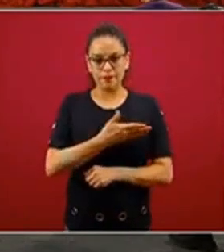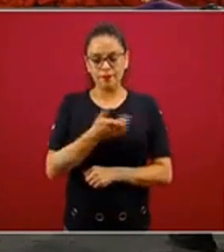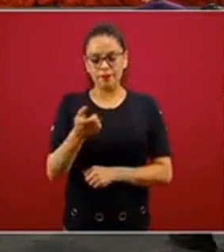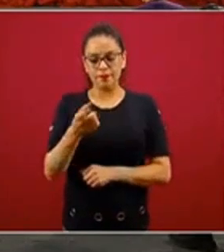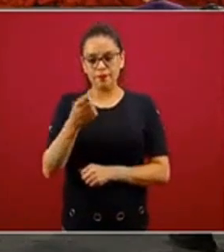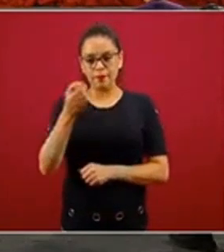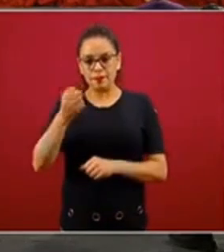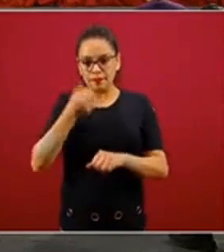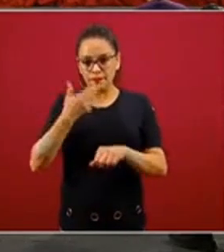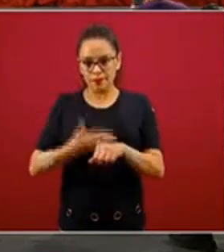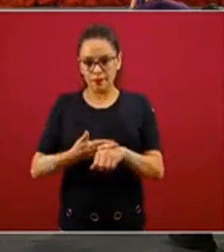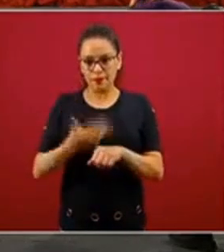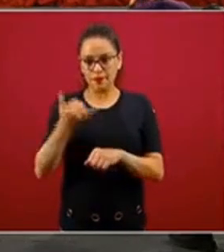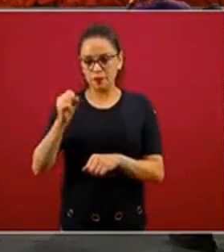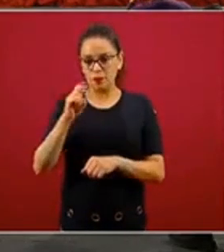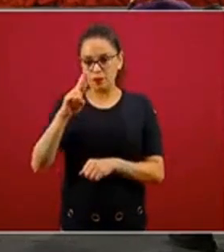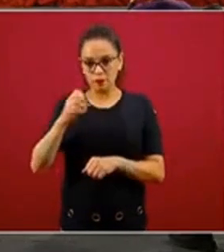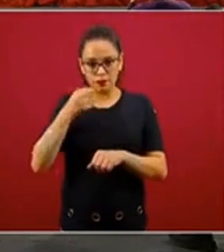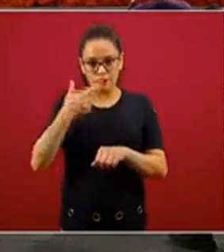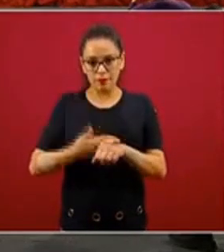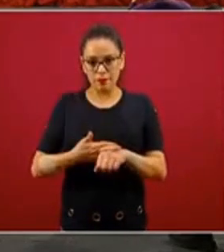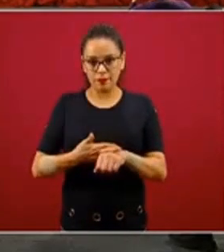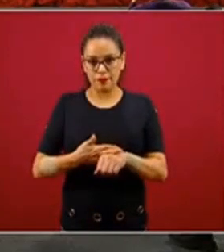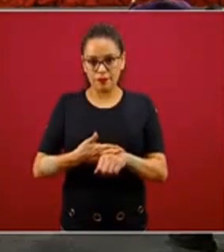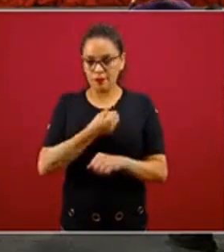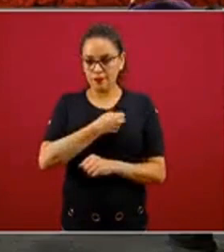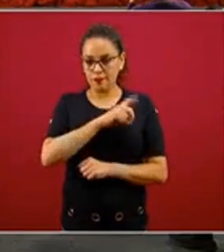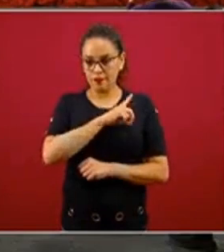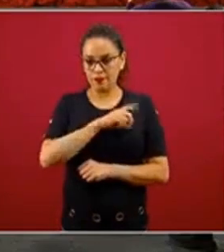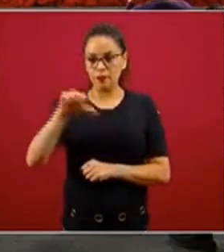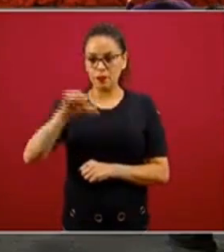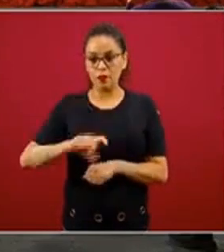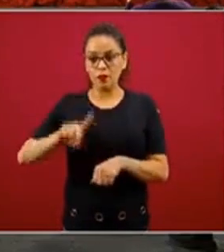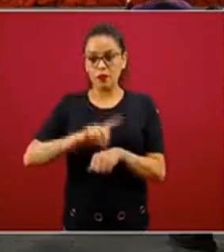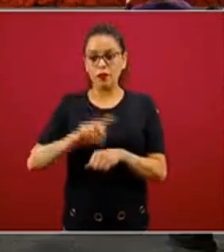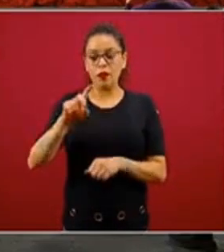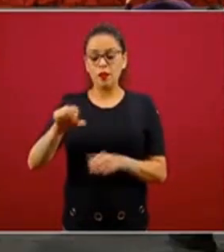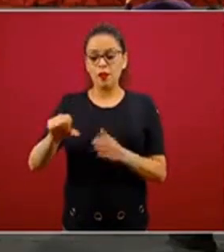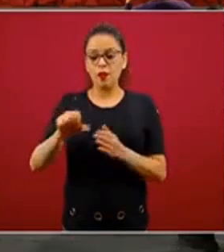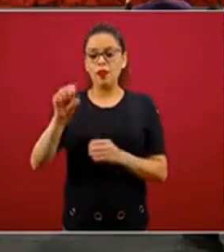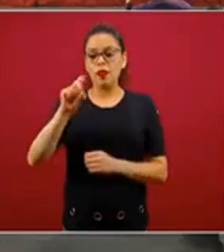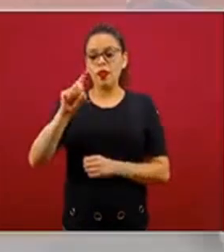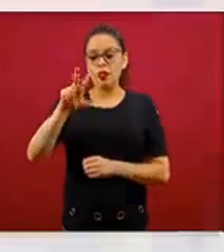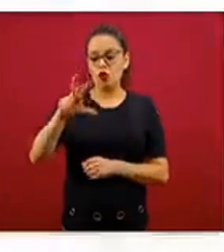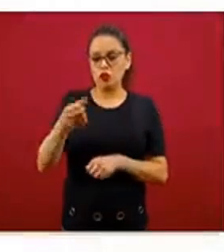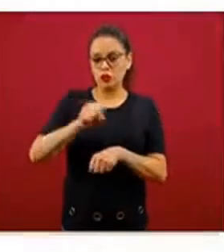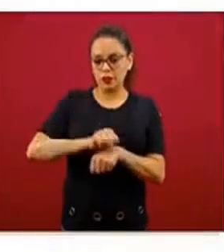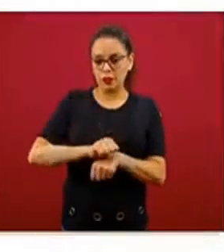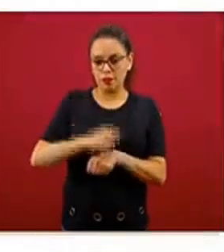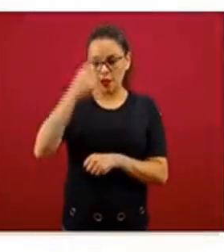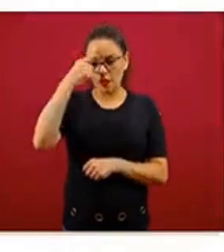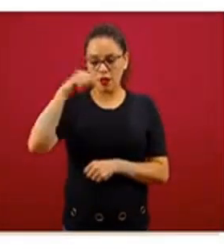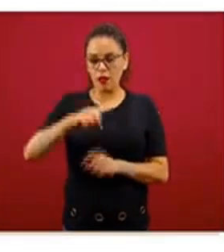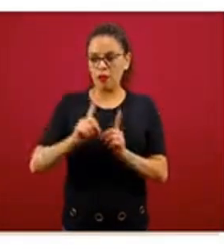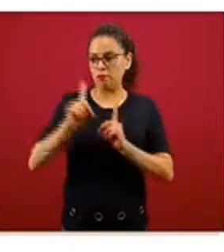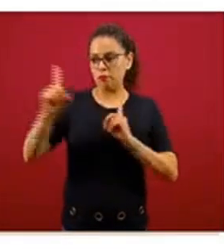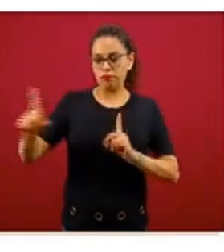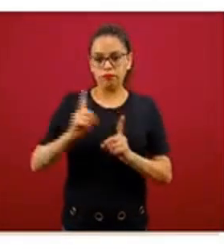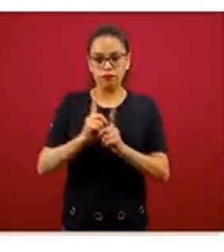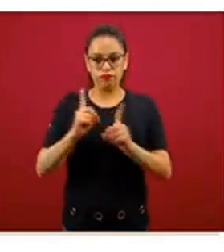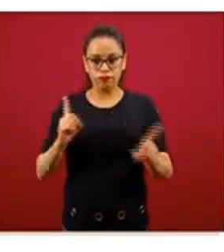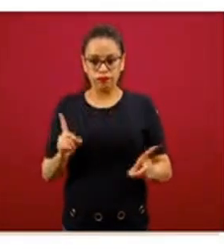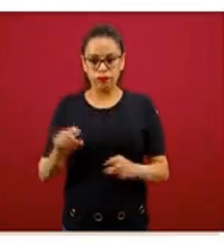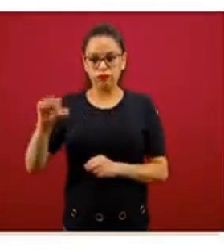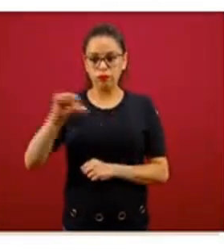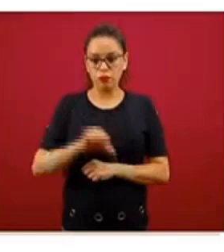subsecretario. Estamos en el día 38 de la Jornada Nacional de Sana Distancia, hoy día miércoles 29 de abril, ya a punto